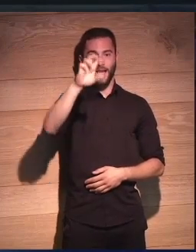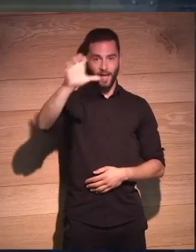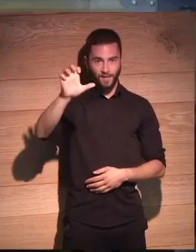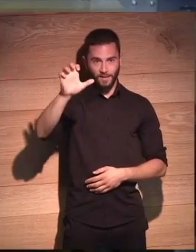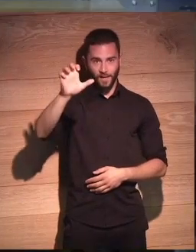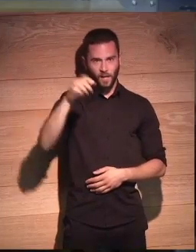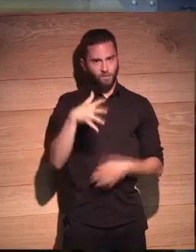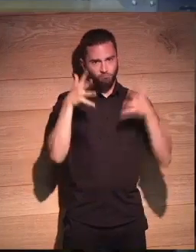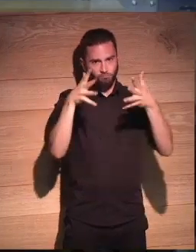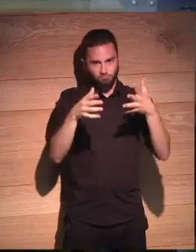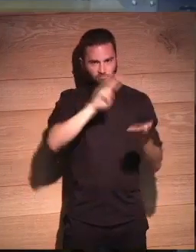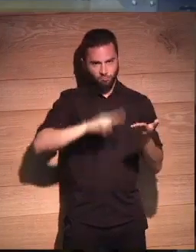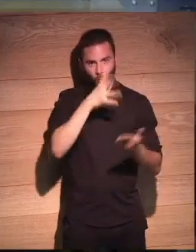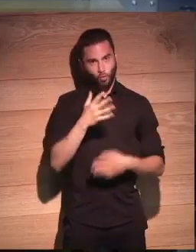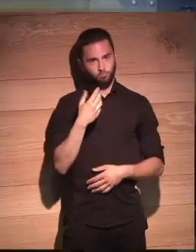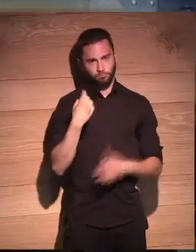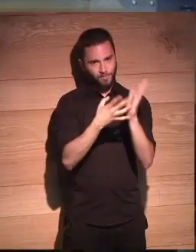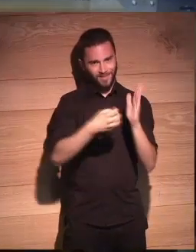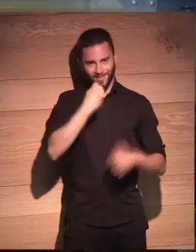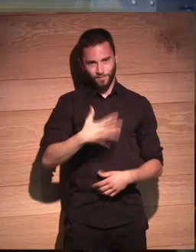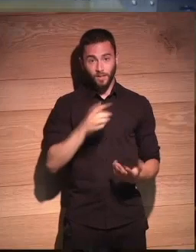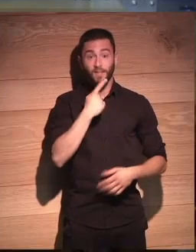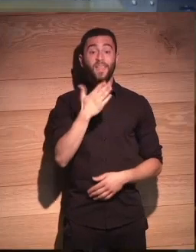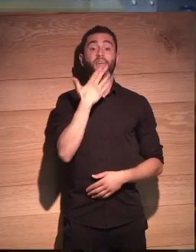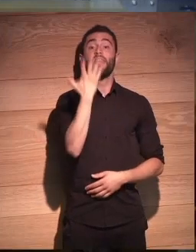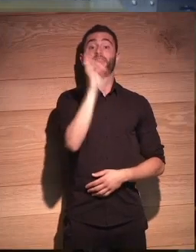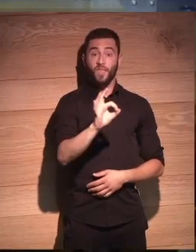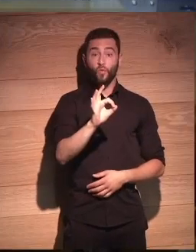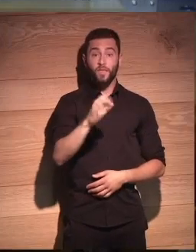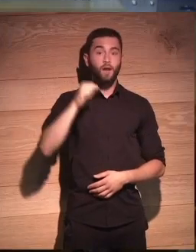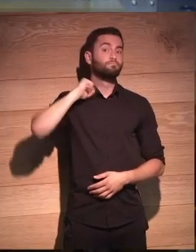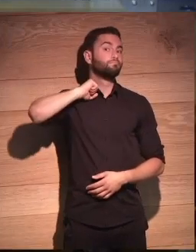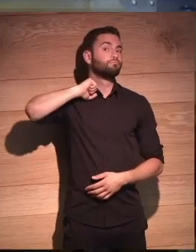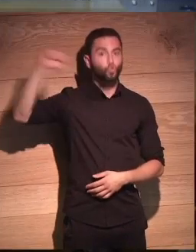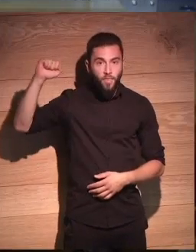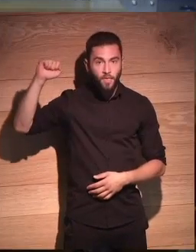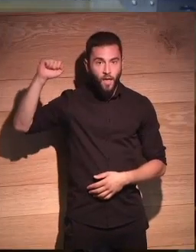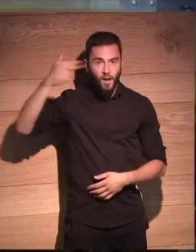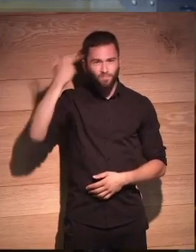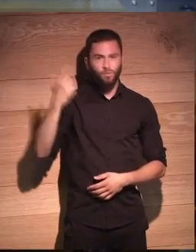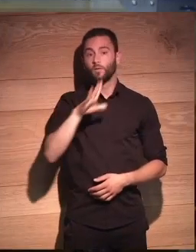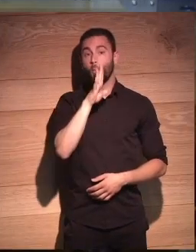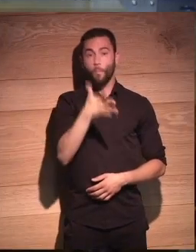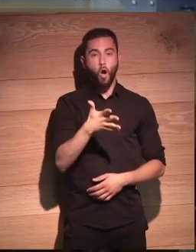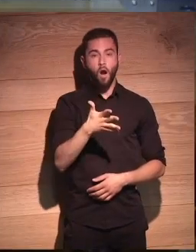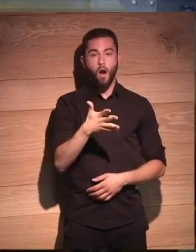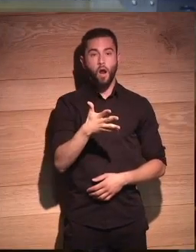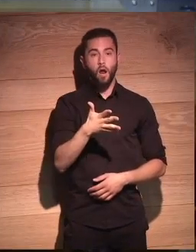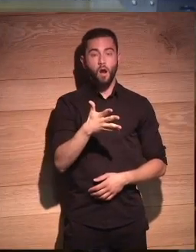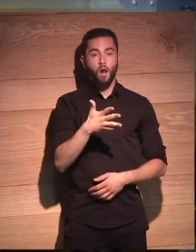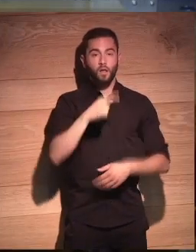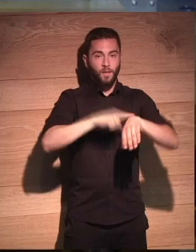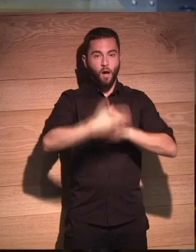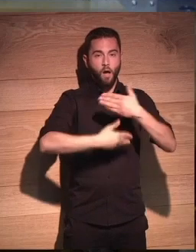cierto recomiendo, que es muy bueno, que siempre había dicho que cuando llegase a los 50 años se suicidaría porque no podía soportar ni